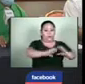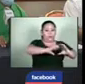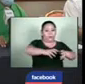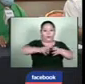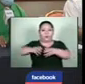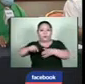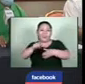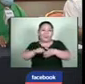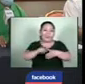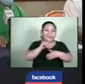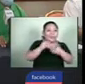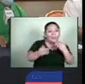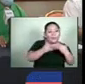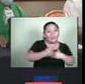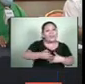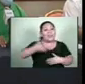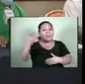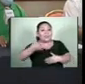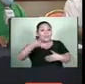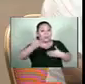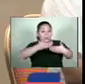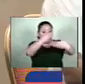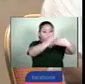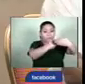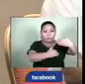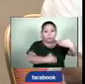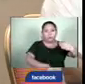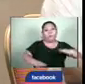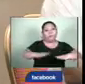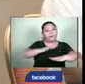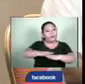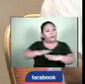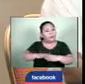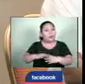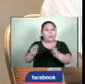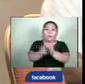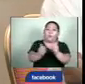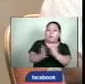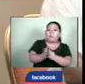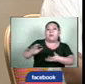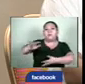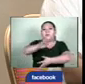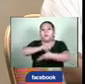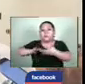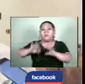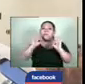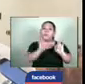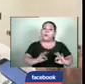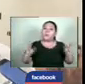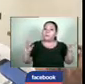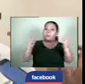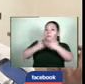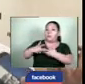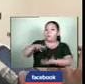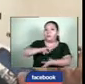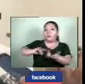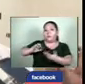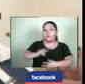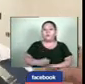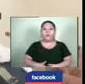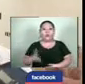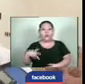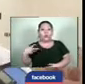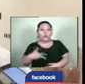Organizaciones señalaron la necesidad de establecer rumbos para la prevención de desastres a través de medidas que prevengan el cambio climático. Hablamos de